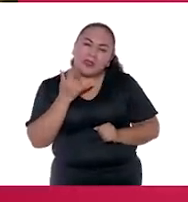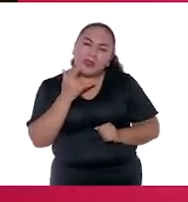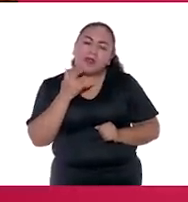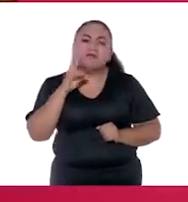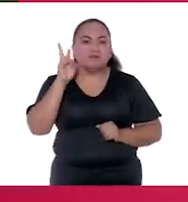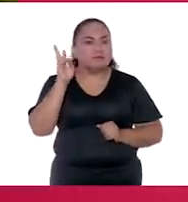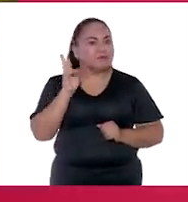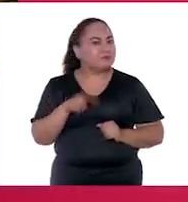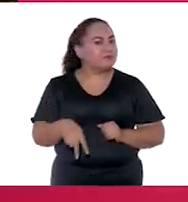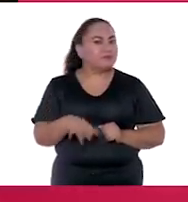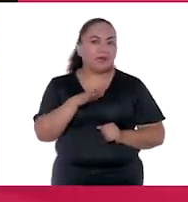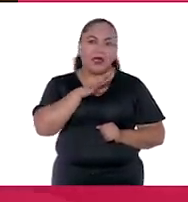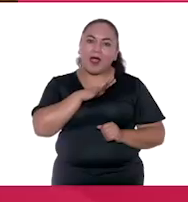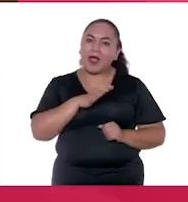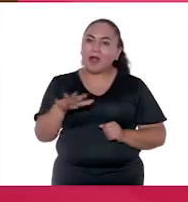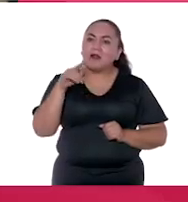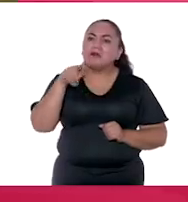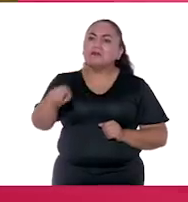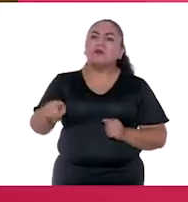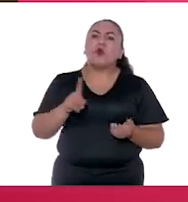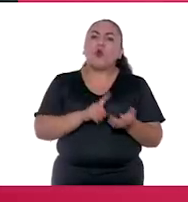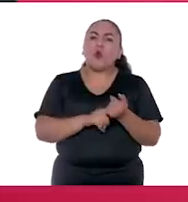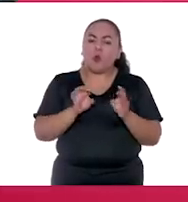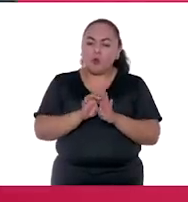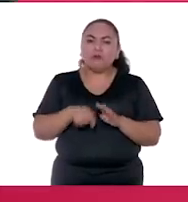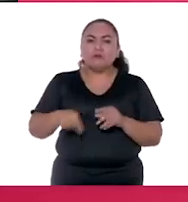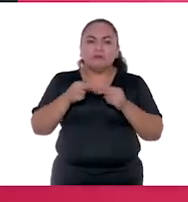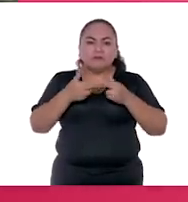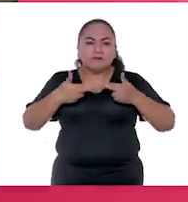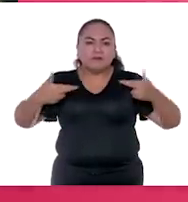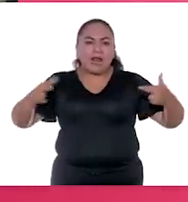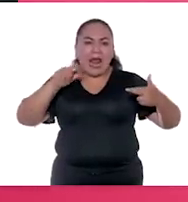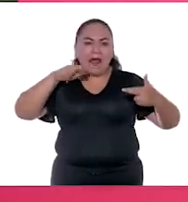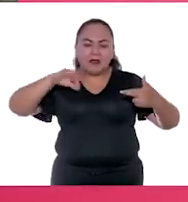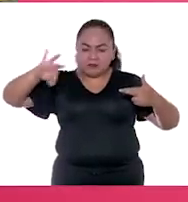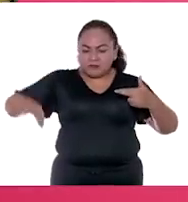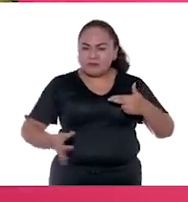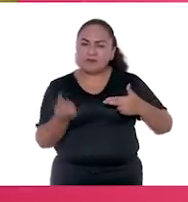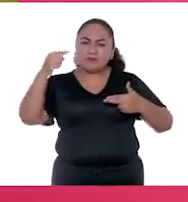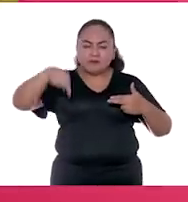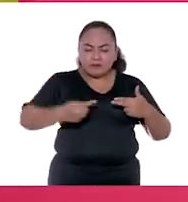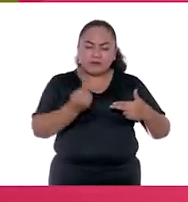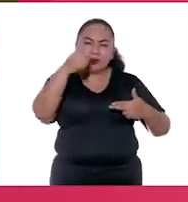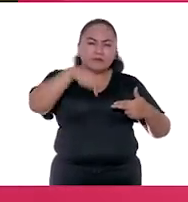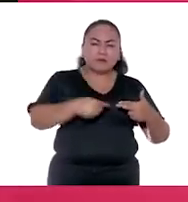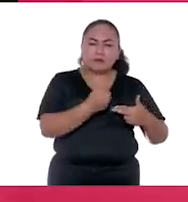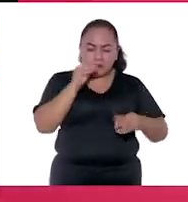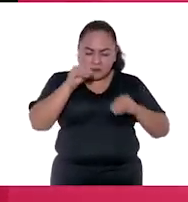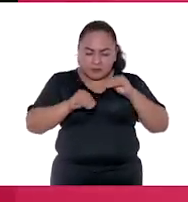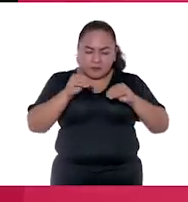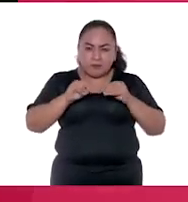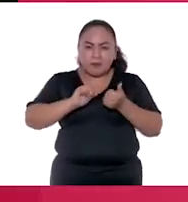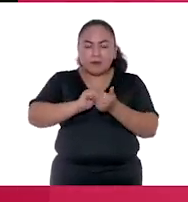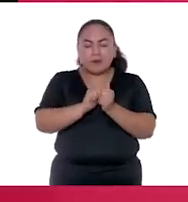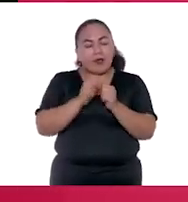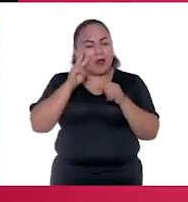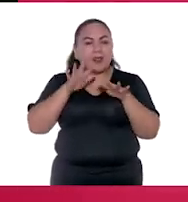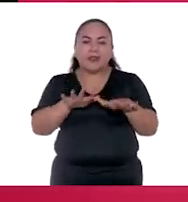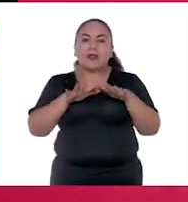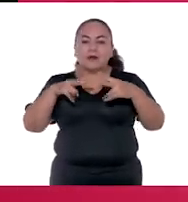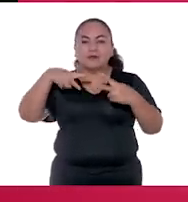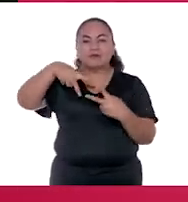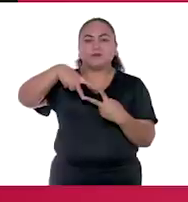realmente increíble la facilidad con que cruza los hilos de lana de colores con la trama para formar los famosos diseños que, según me cuenta,